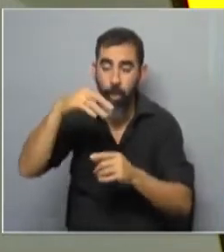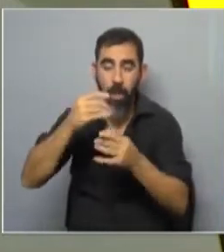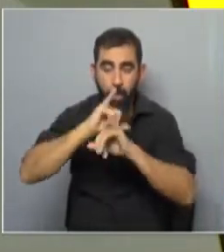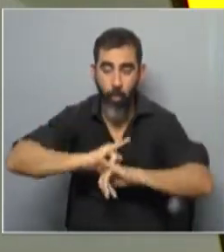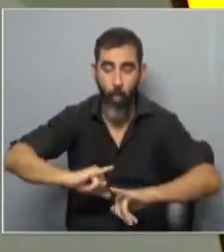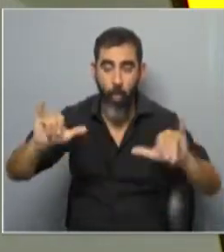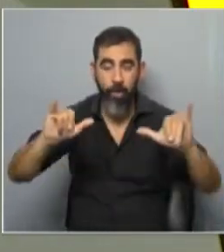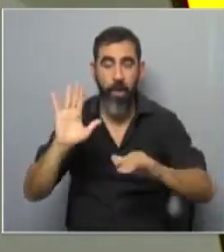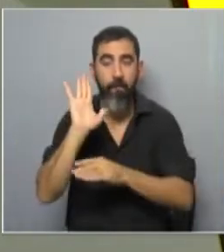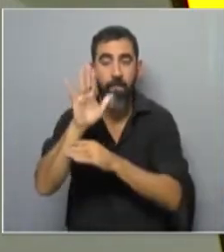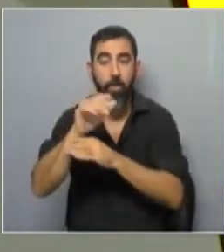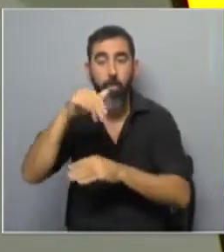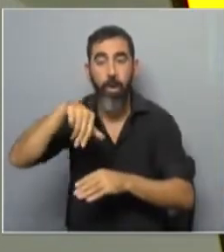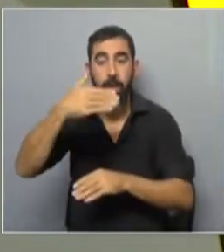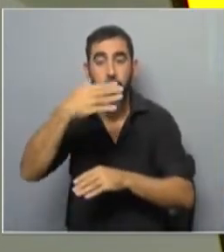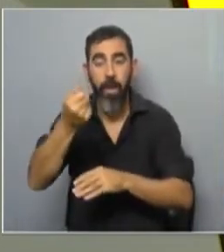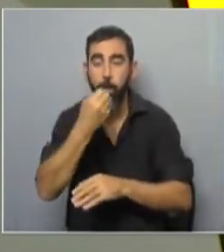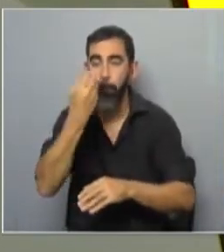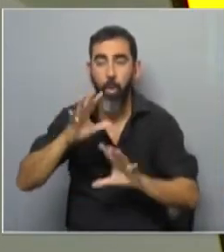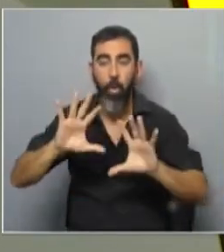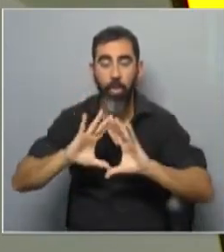emite el mejor básquetbol del mundo,